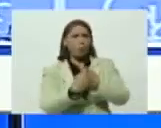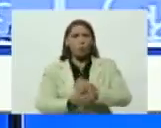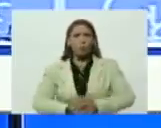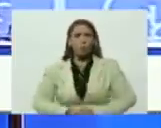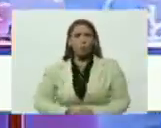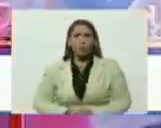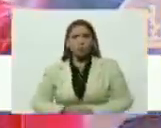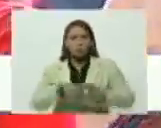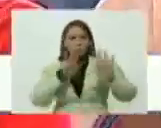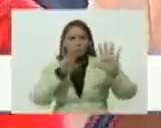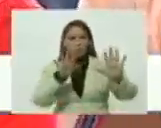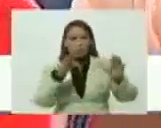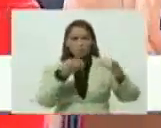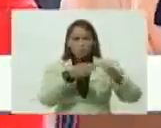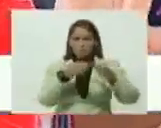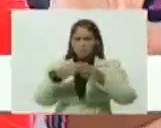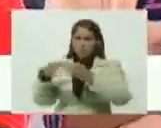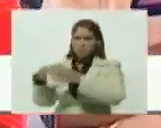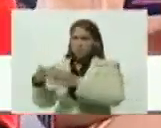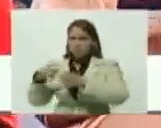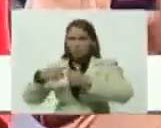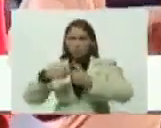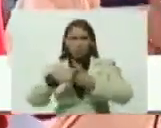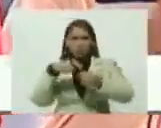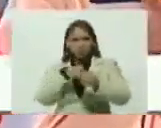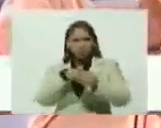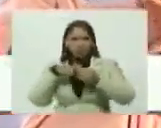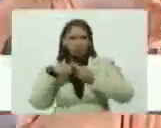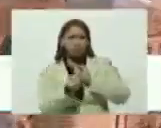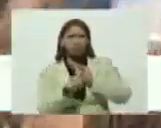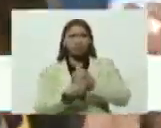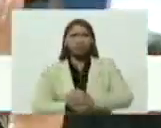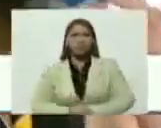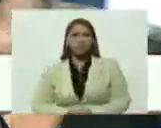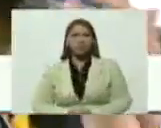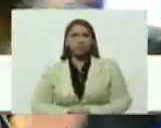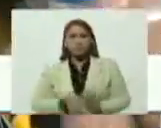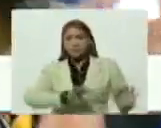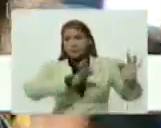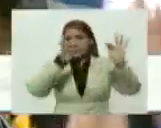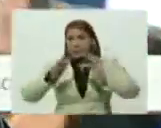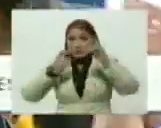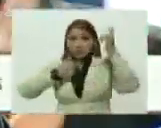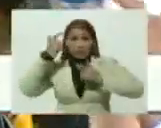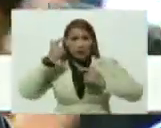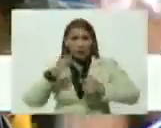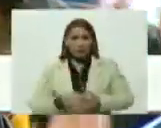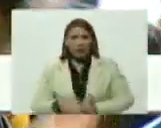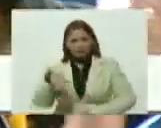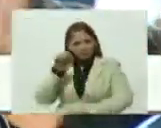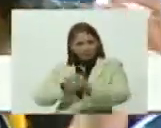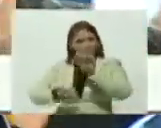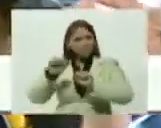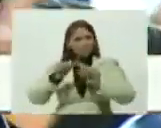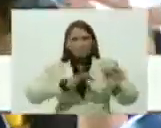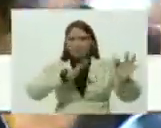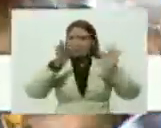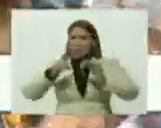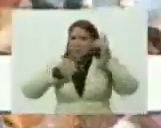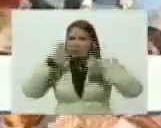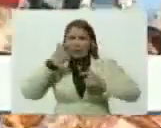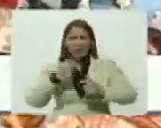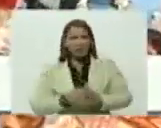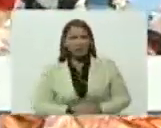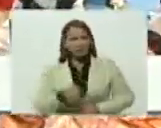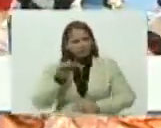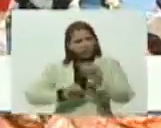los 9 partidos del gran polo patriótico. En el legado de Chávez, defendiendo el legado de Chávez,